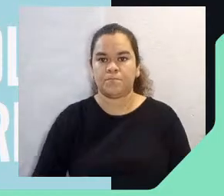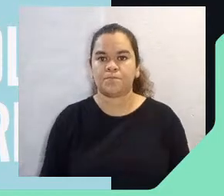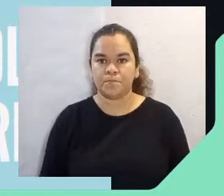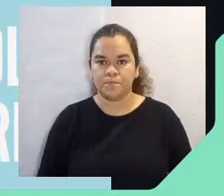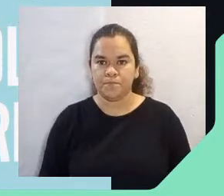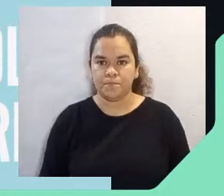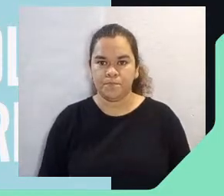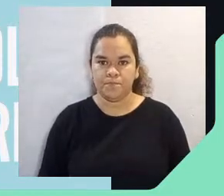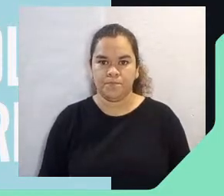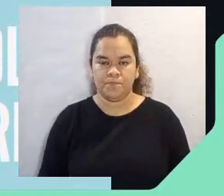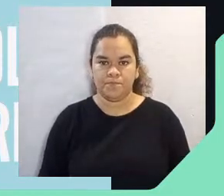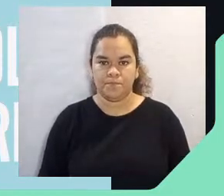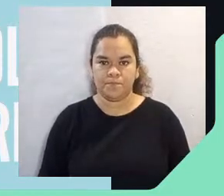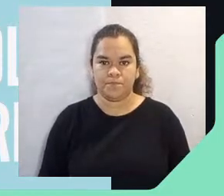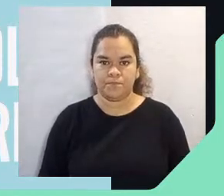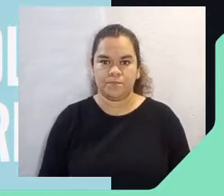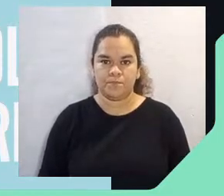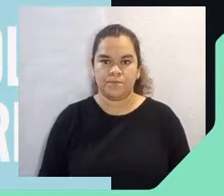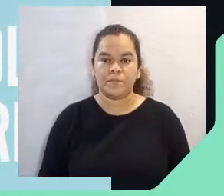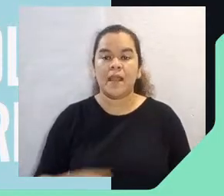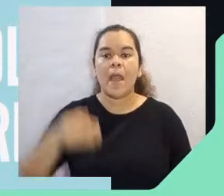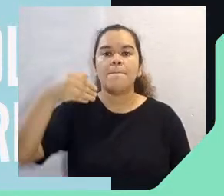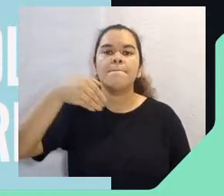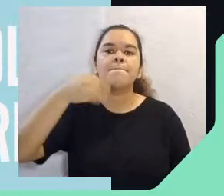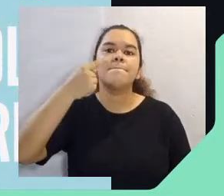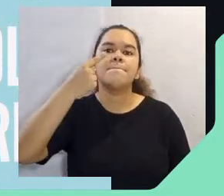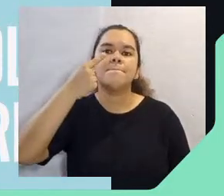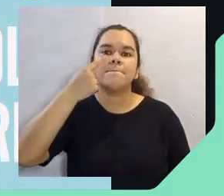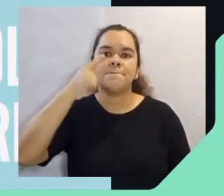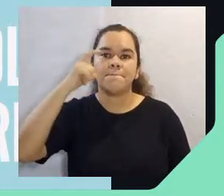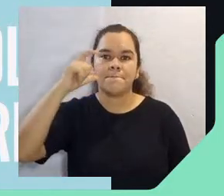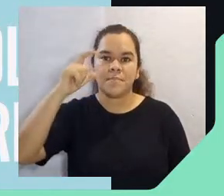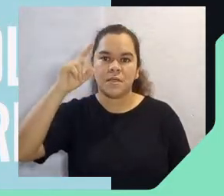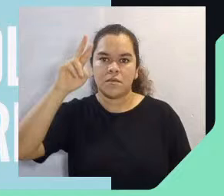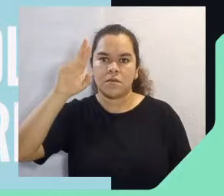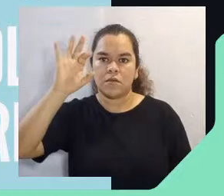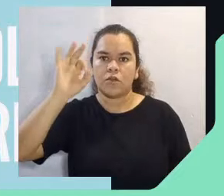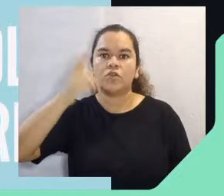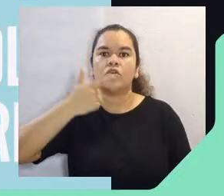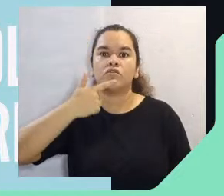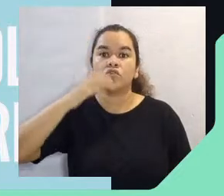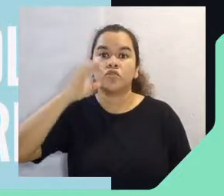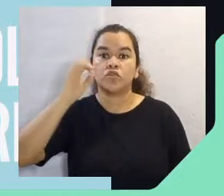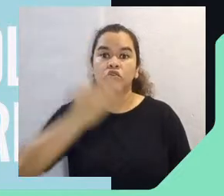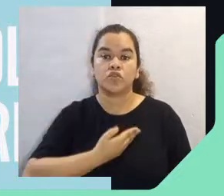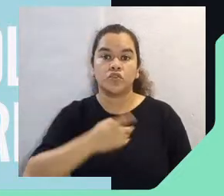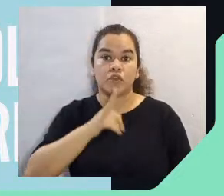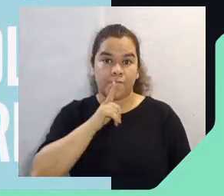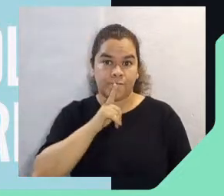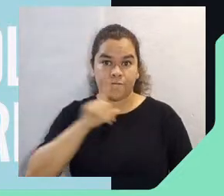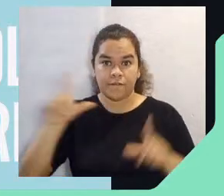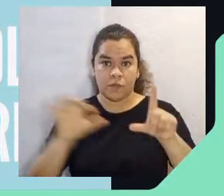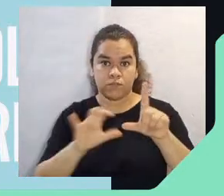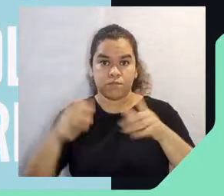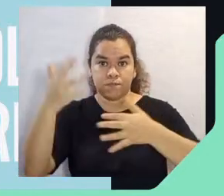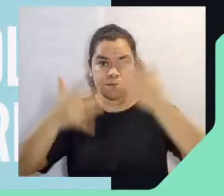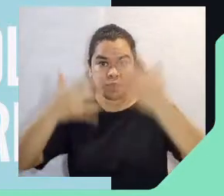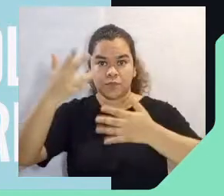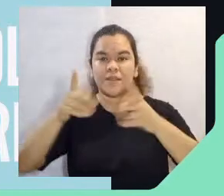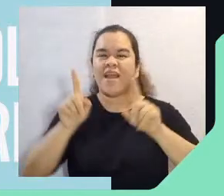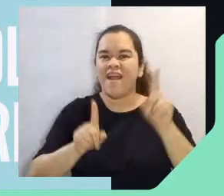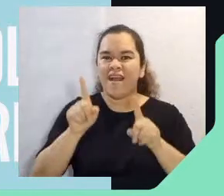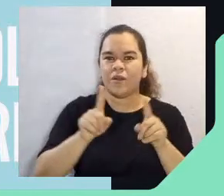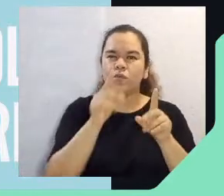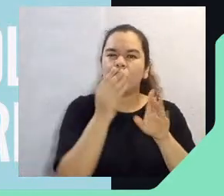En una página de Microsoft han determinado ciertas tendencias para el 2021 en lo que tiene que ver con el desarrollo del